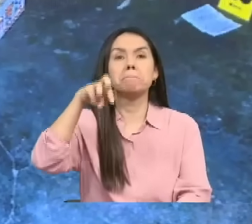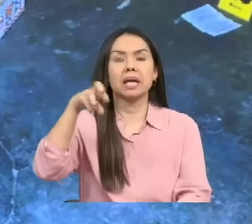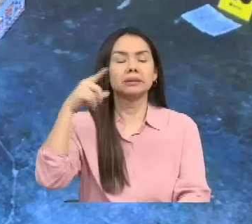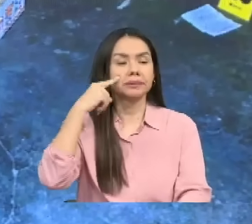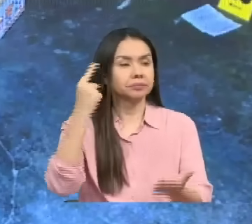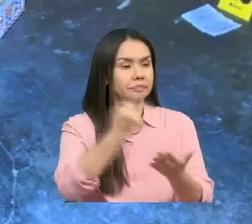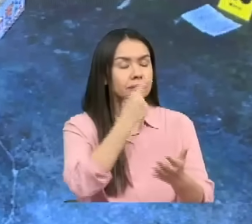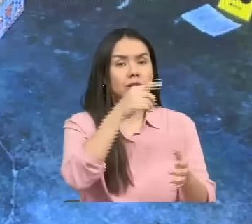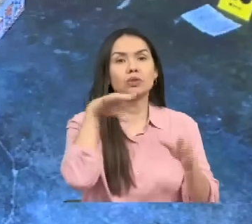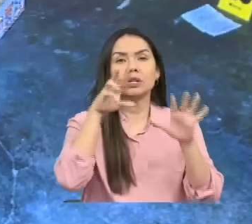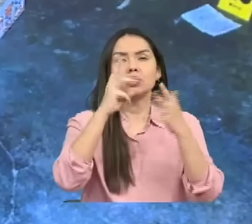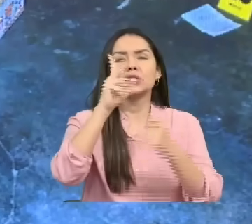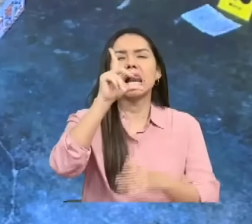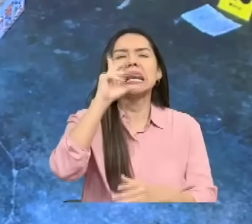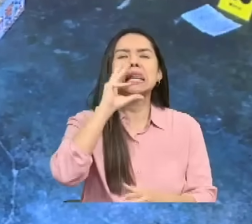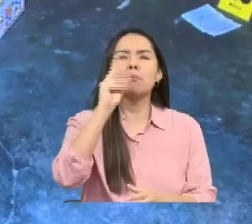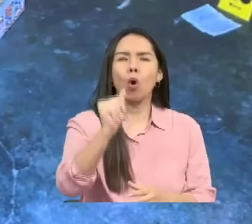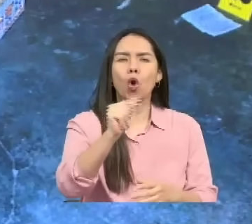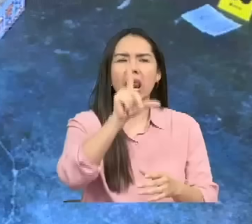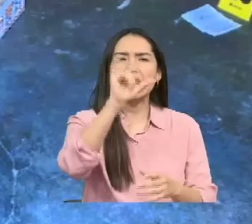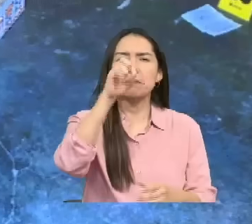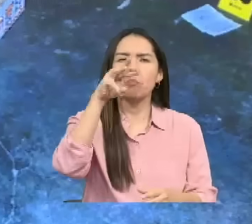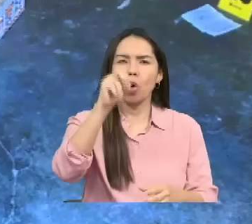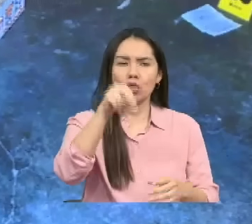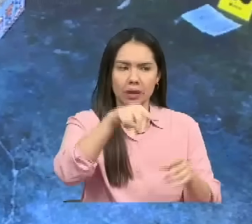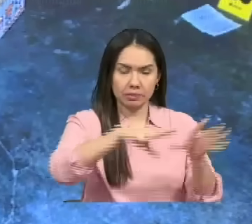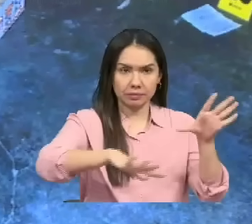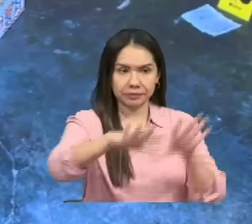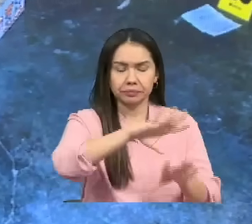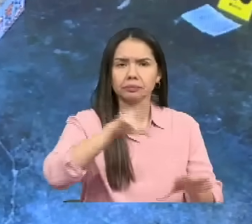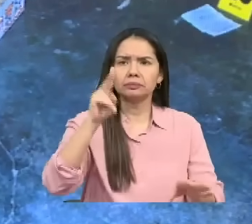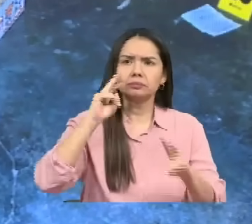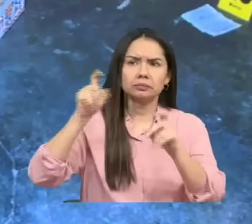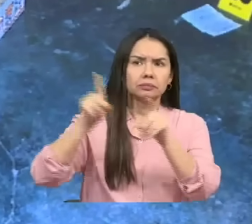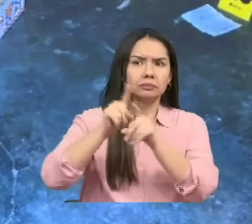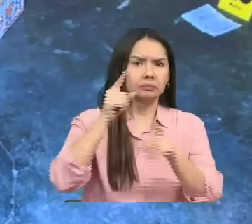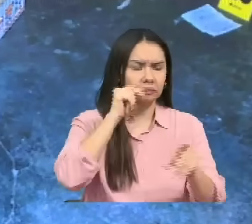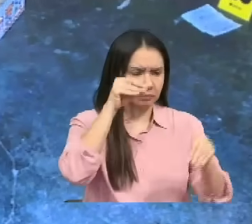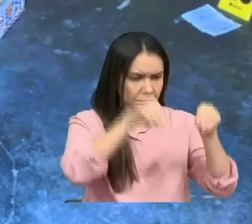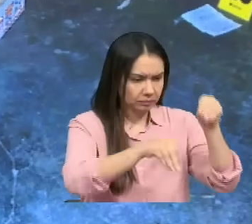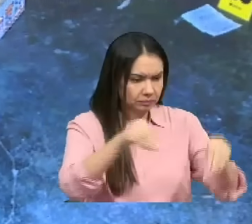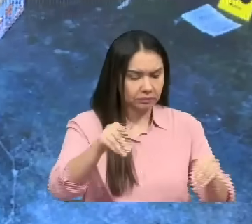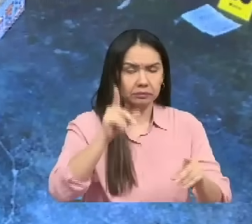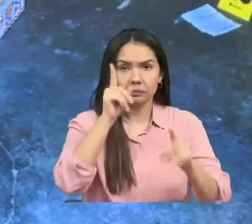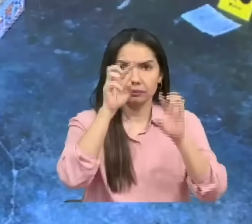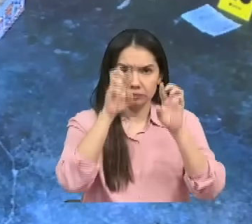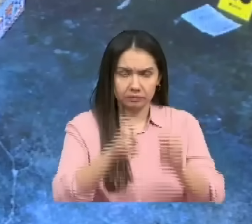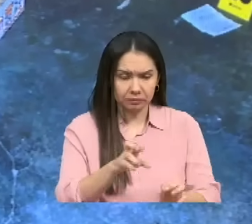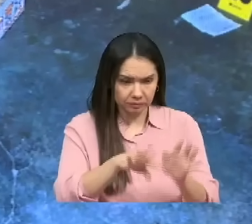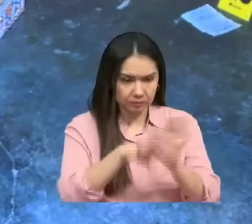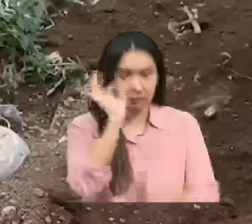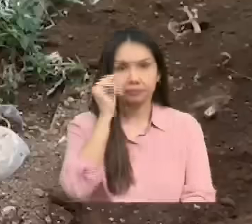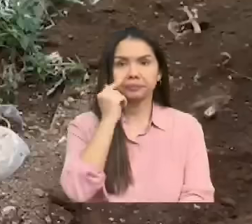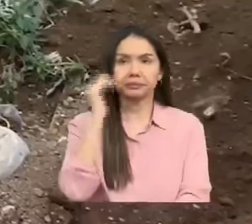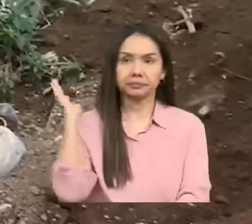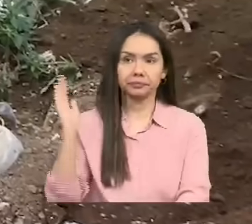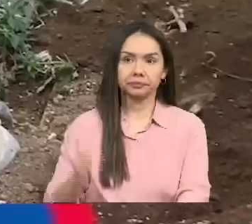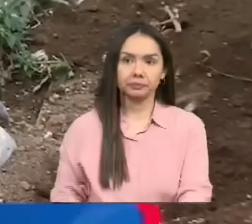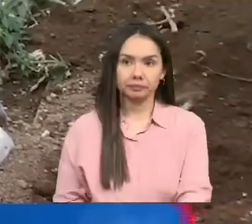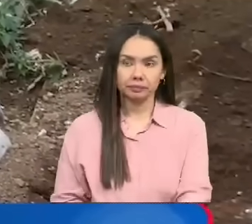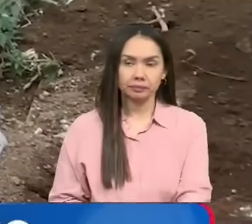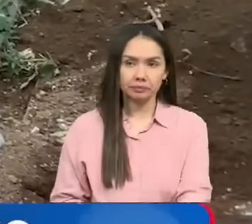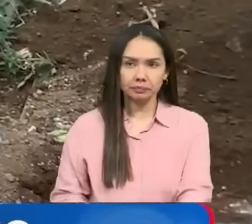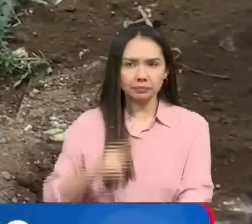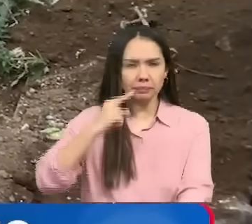seguimiento a la desaparición de Farruko Pop. Al concluir las diligencias, se reportó el hallazgo del cuerpo de una persona. Luego